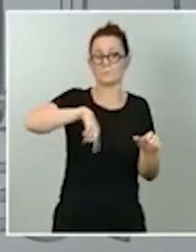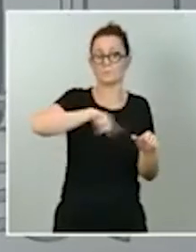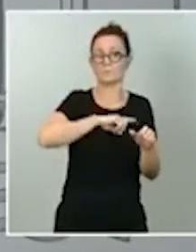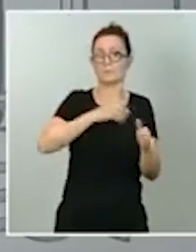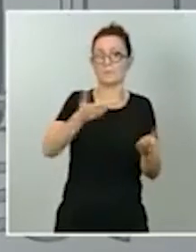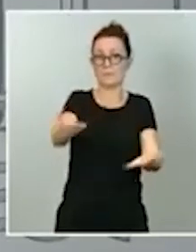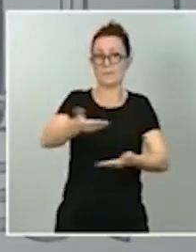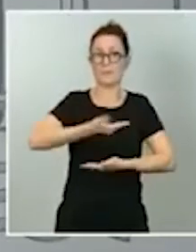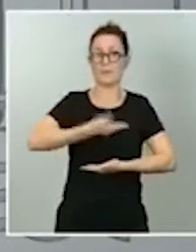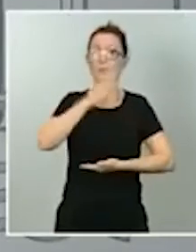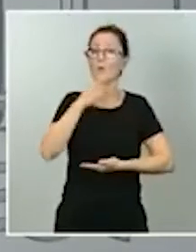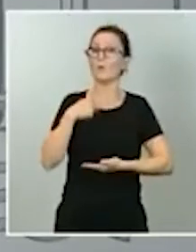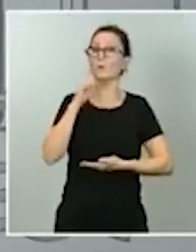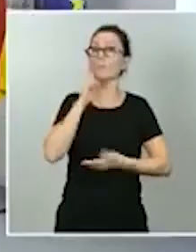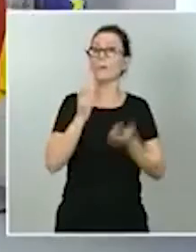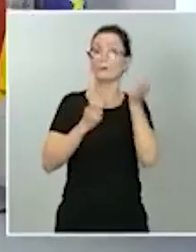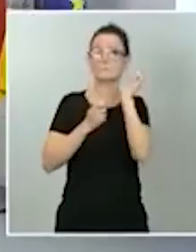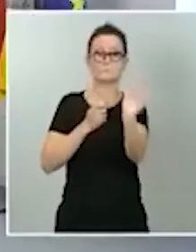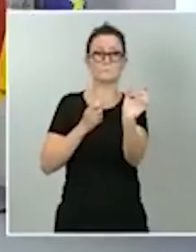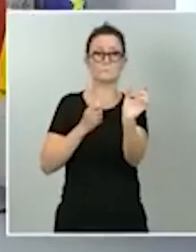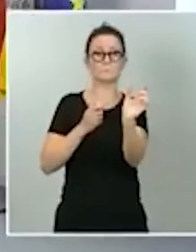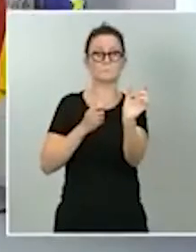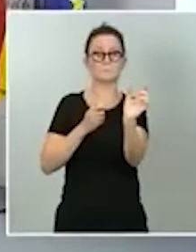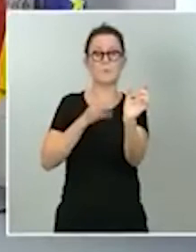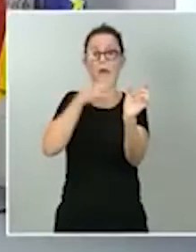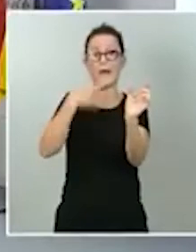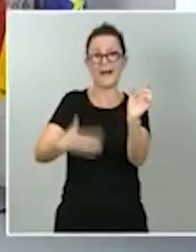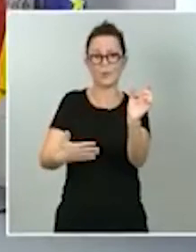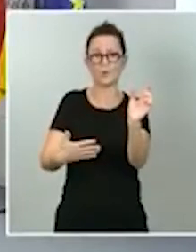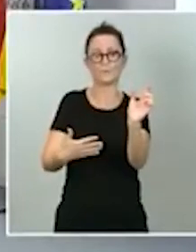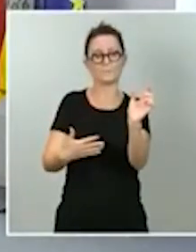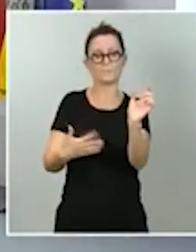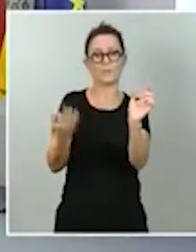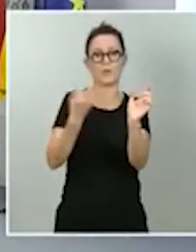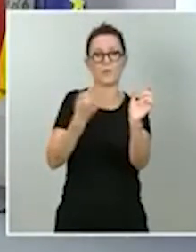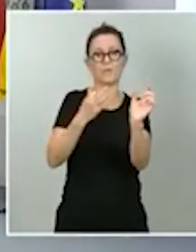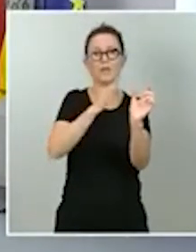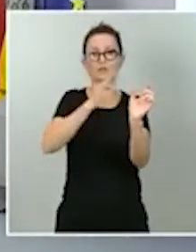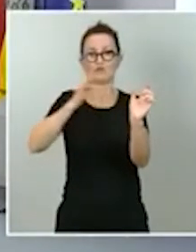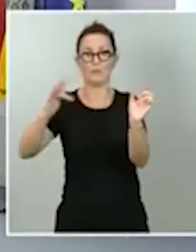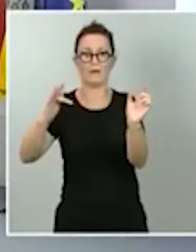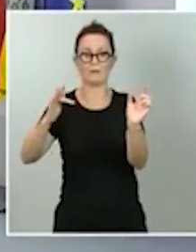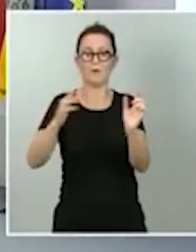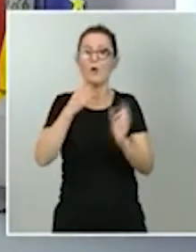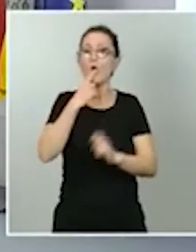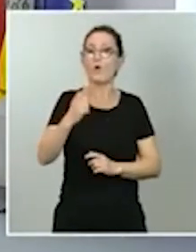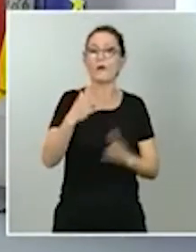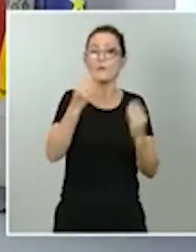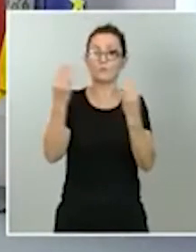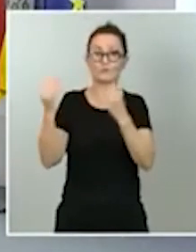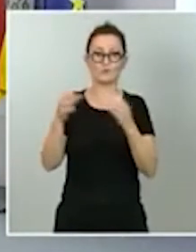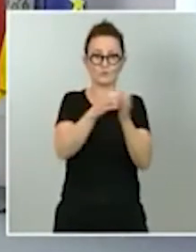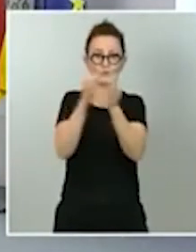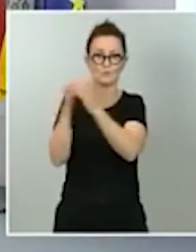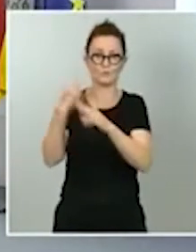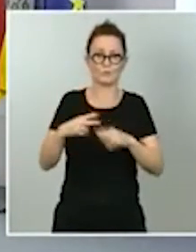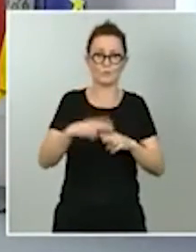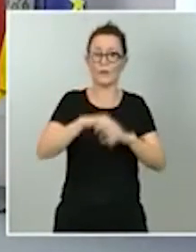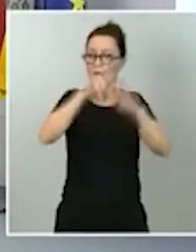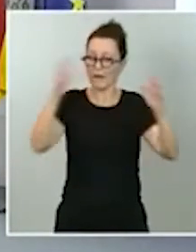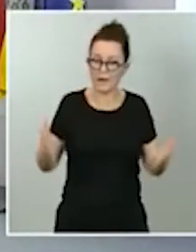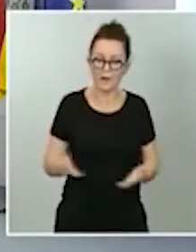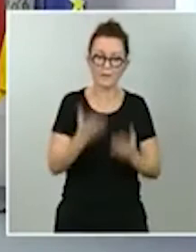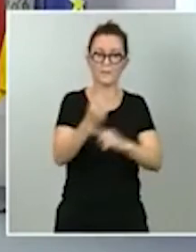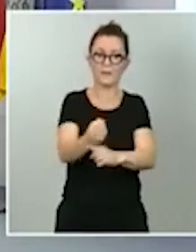cifra más que nunca es el momento de sumar ojalá muchas formaciones políticas se animen a hacerlo porque nuestro país